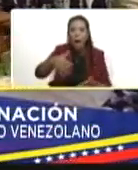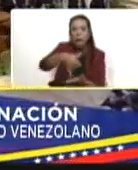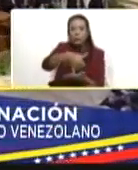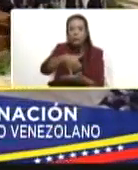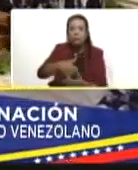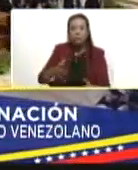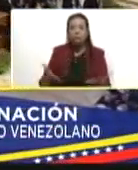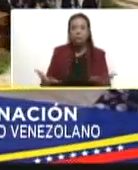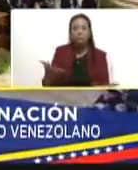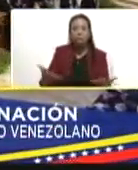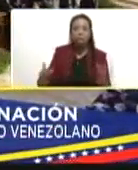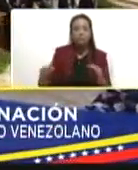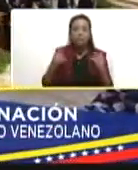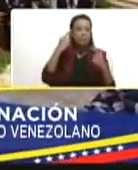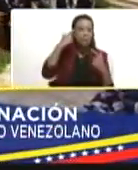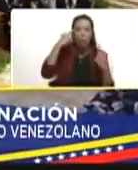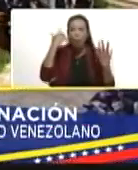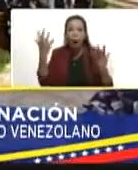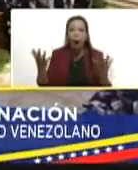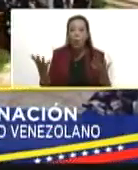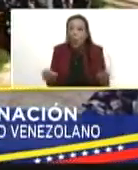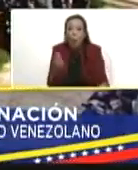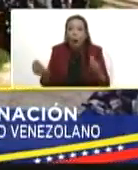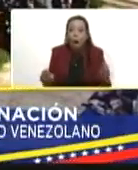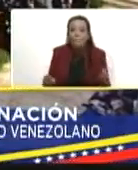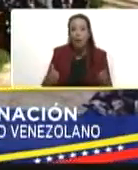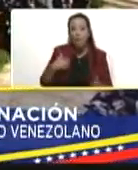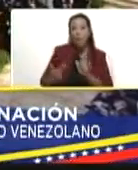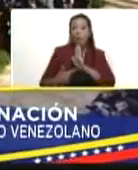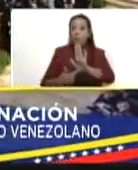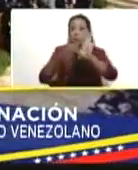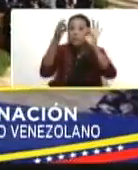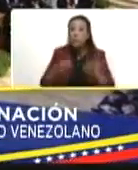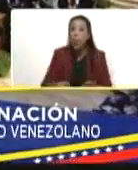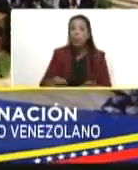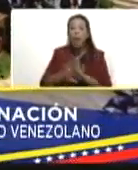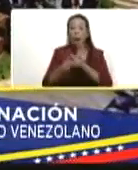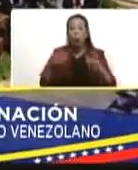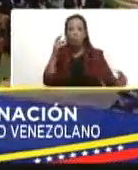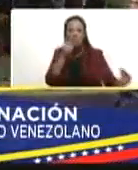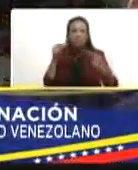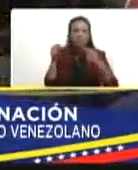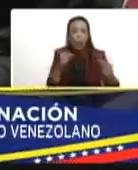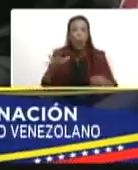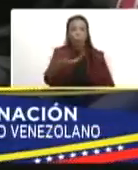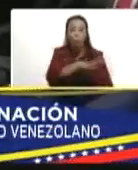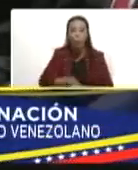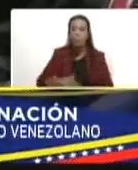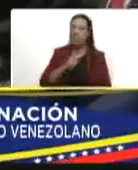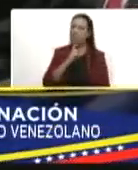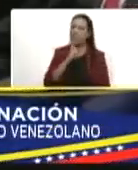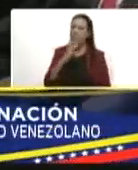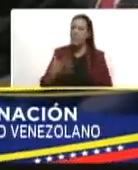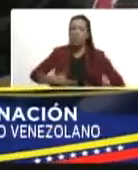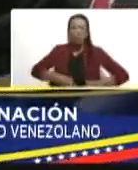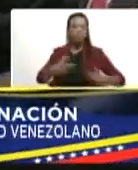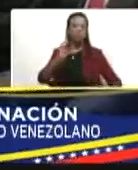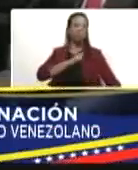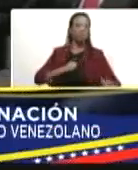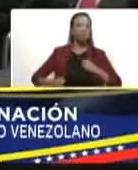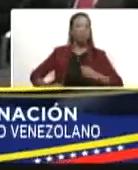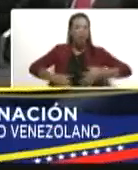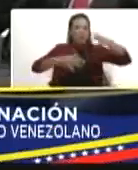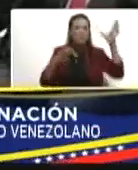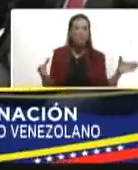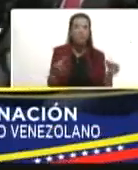impuesto sobre los extremismo y el sentido común ha prevalecido sobre la conflictividad estéril y los mequis los intereses